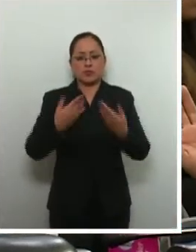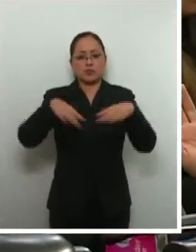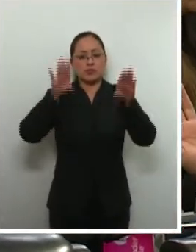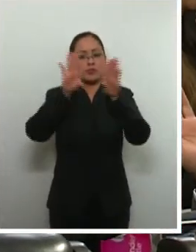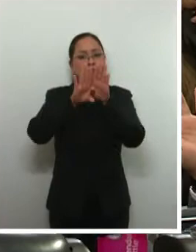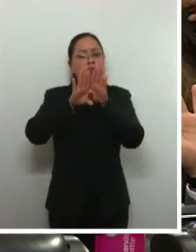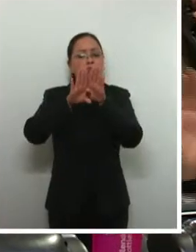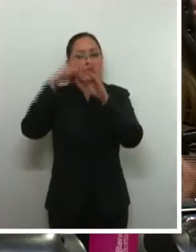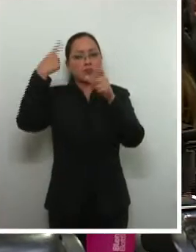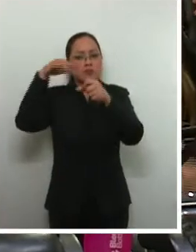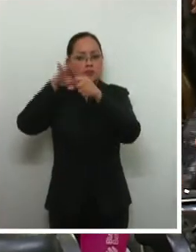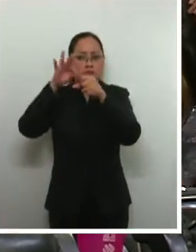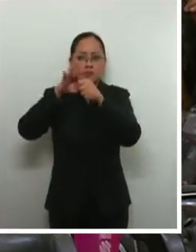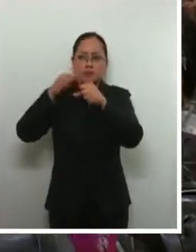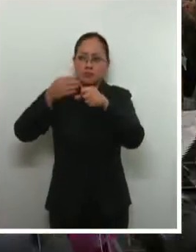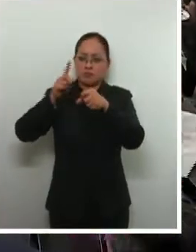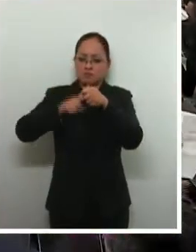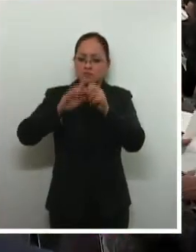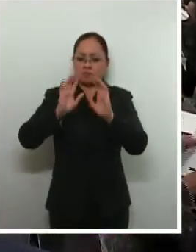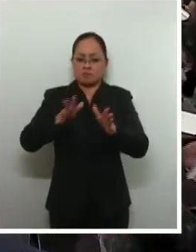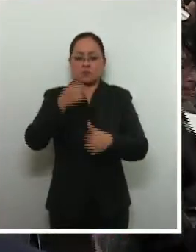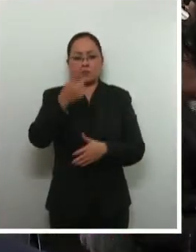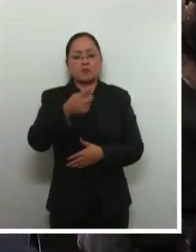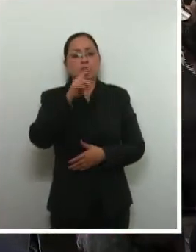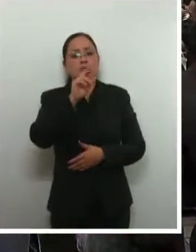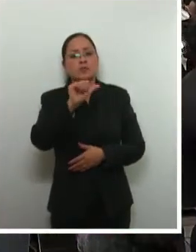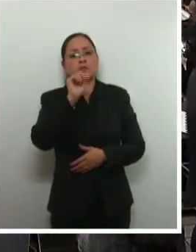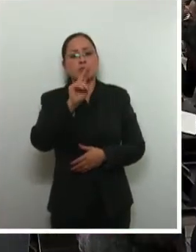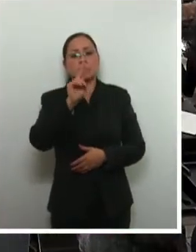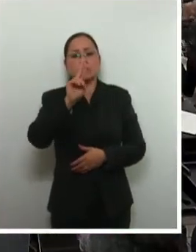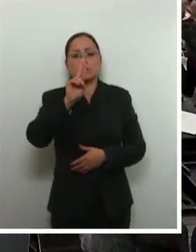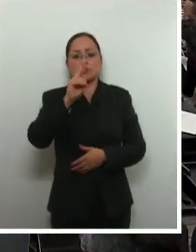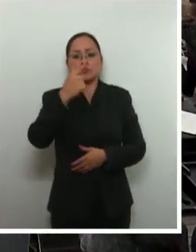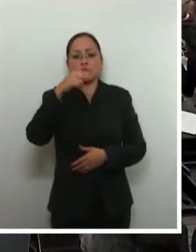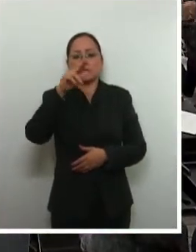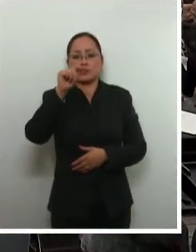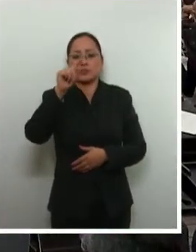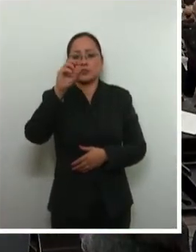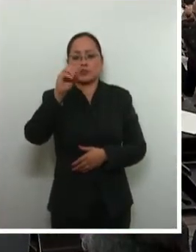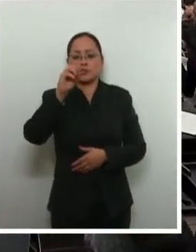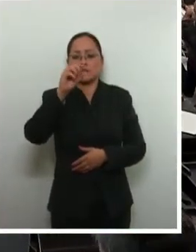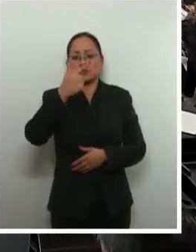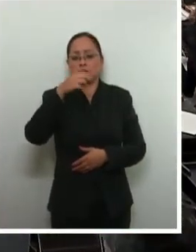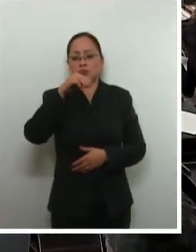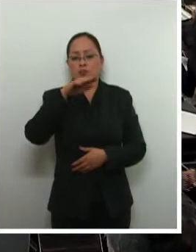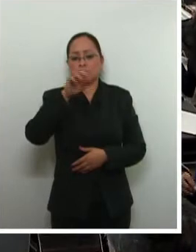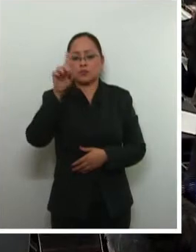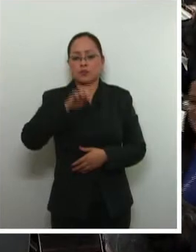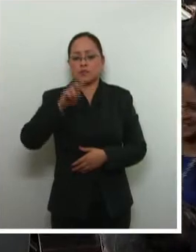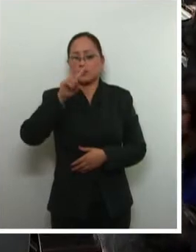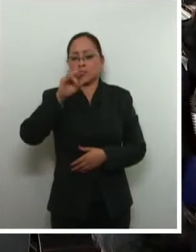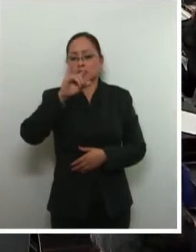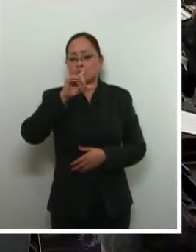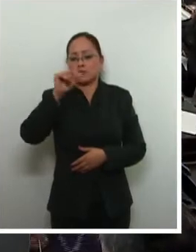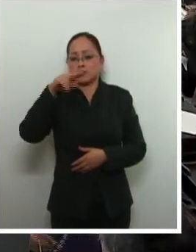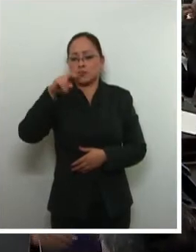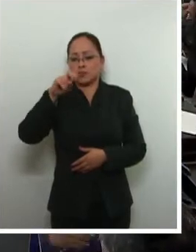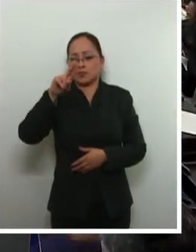Ciérrese el sistema electrónico. Diputado Augusto Gómez Villanueva, a favor.